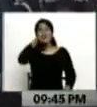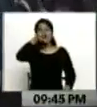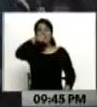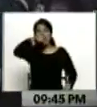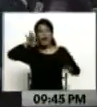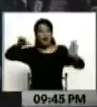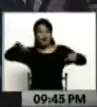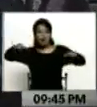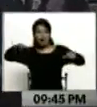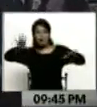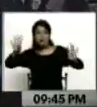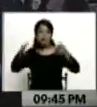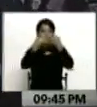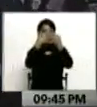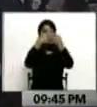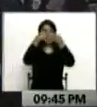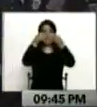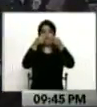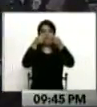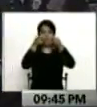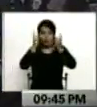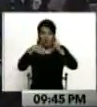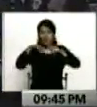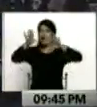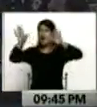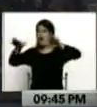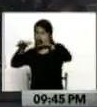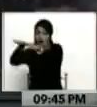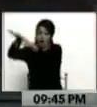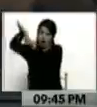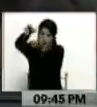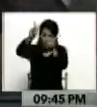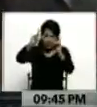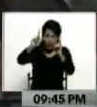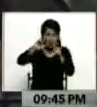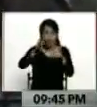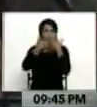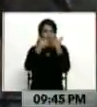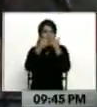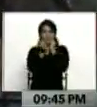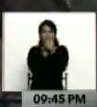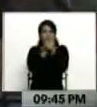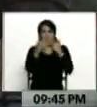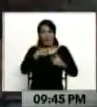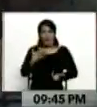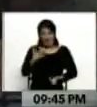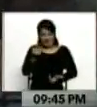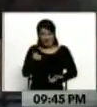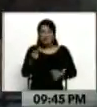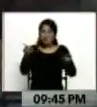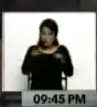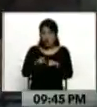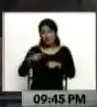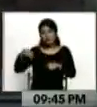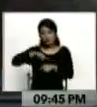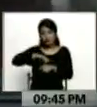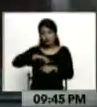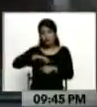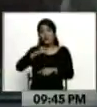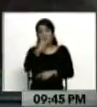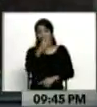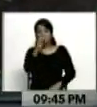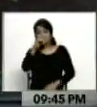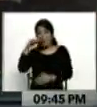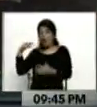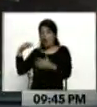halcón amarrado enjaulado pudiera Volar por eso 200